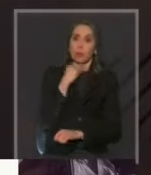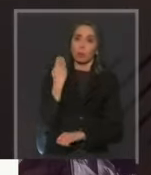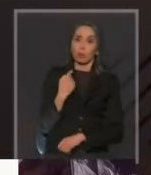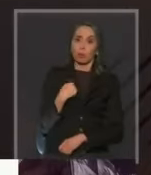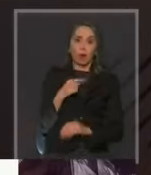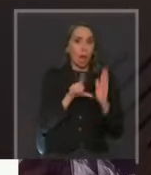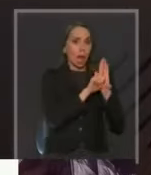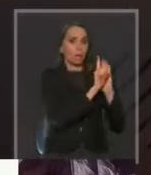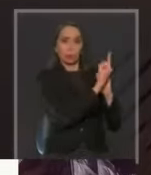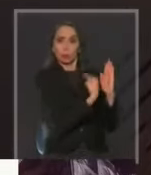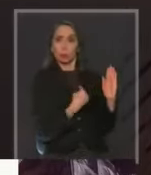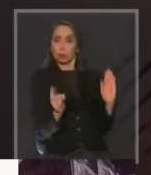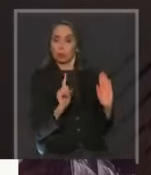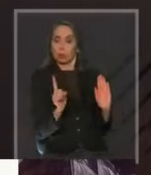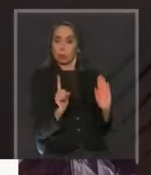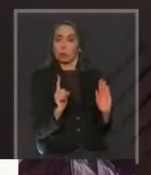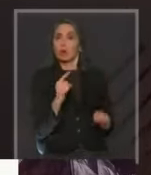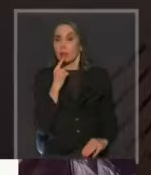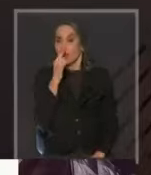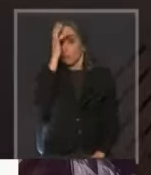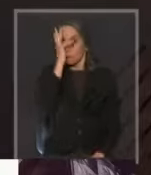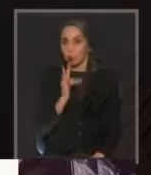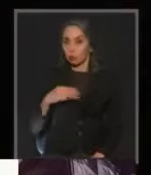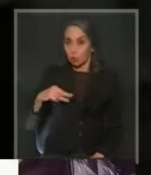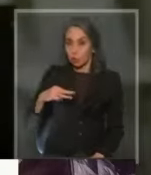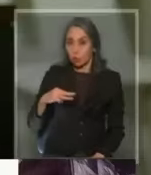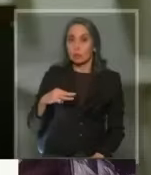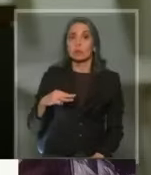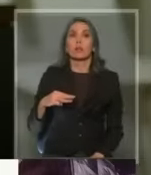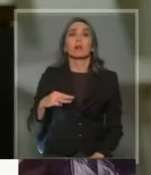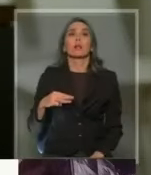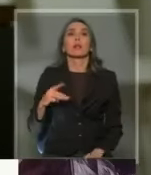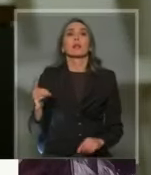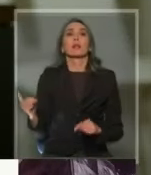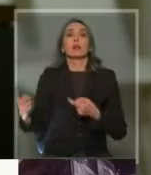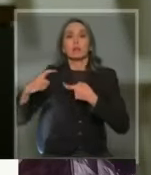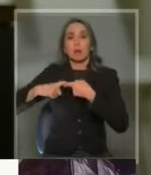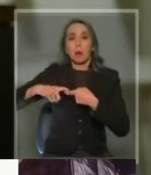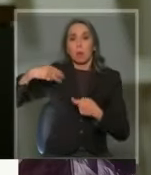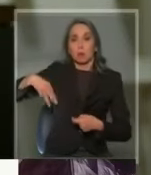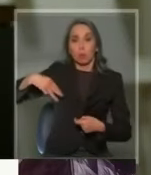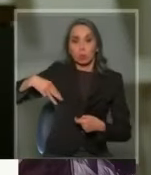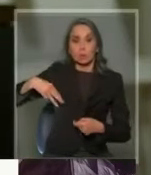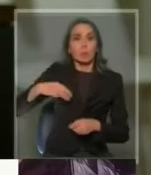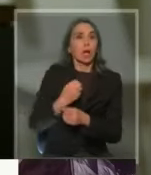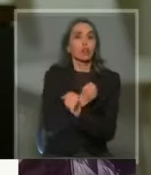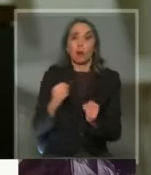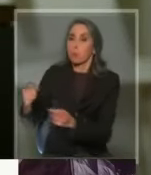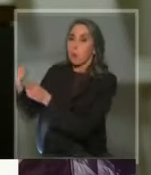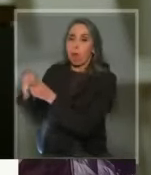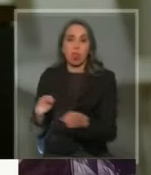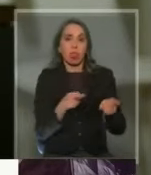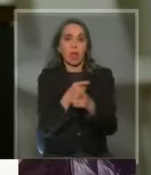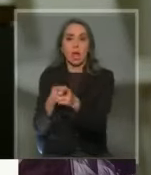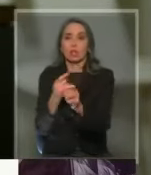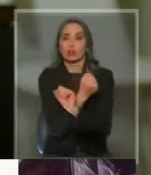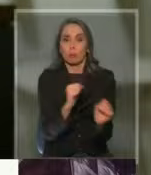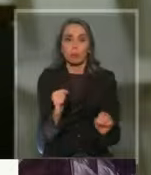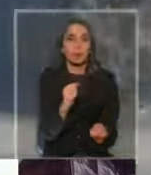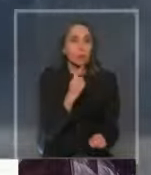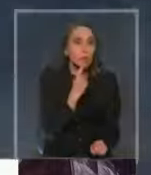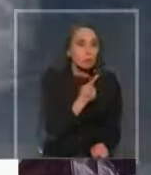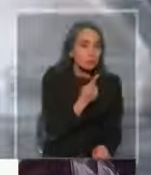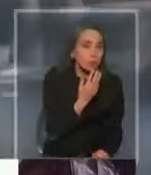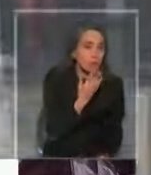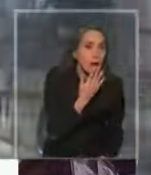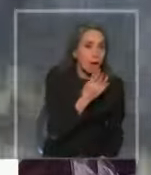por ley. El funcionario municipal, ya sea de la asociación o de la municipalidad, no puede hacer persecución. Pero se reconoce que hay alguna